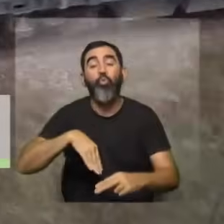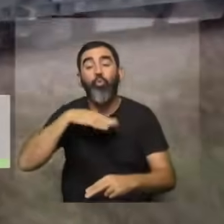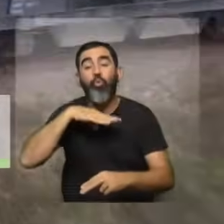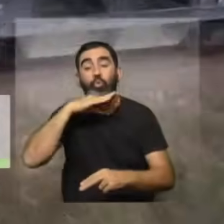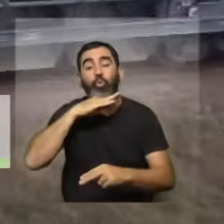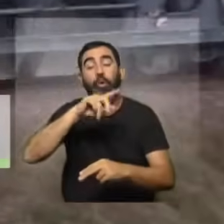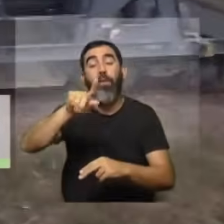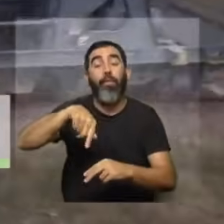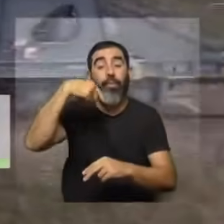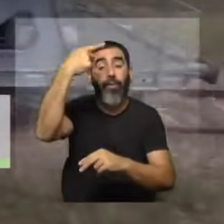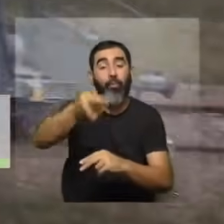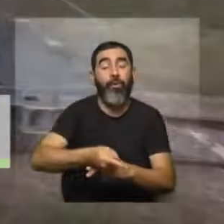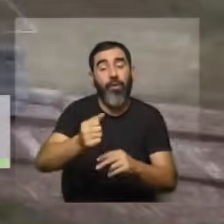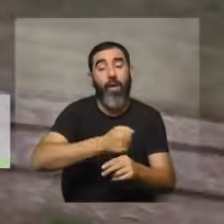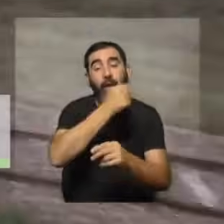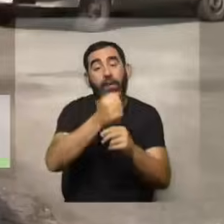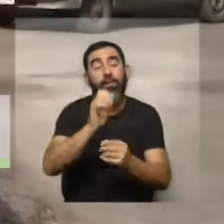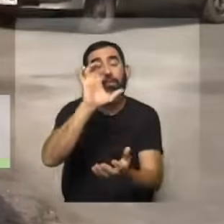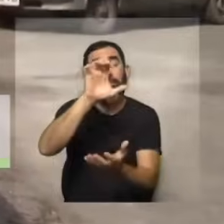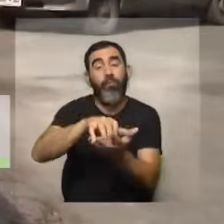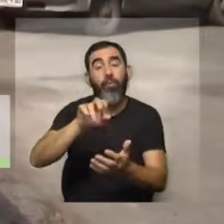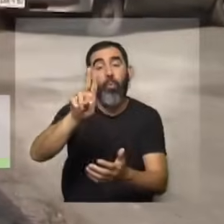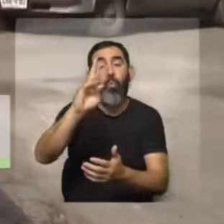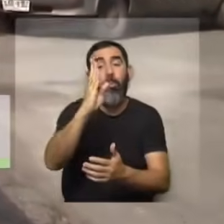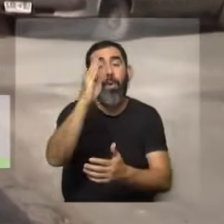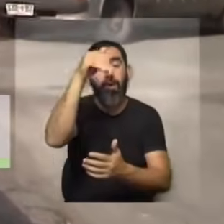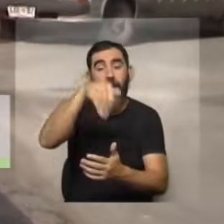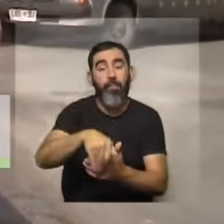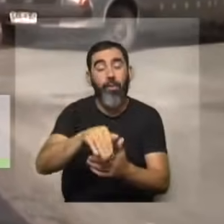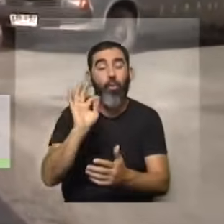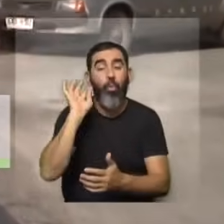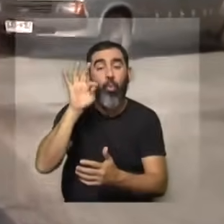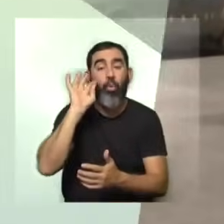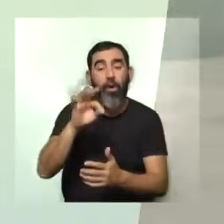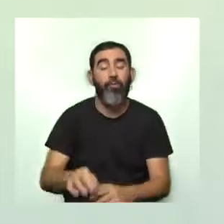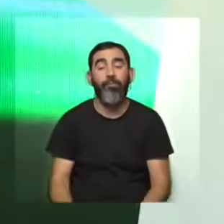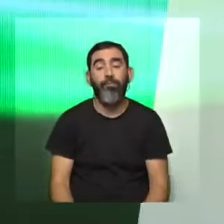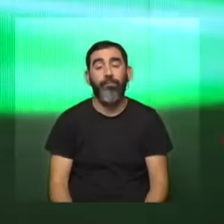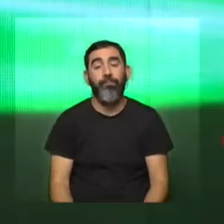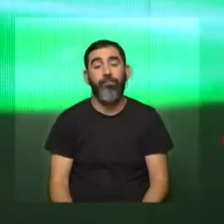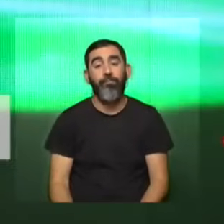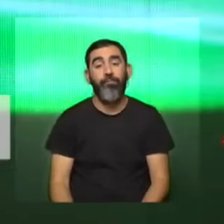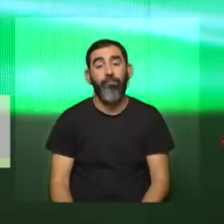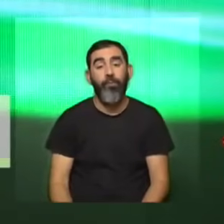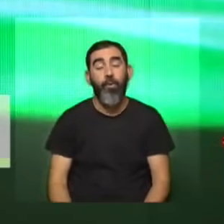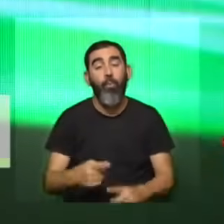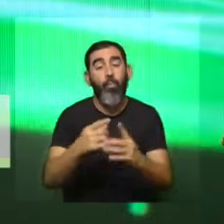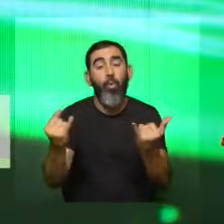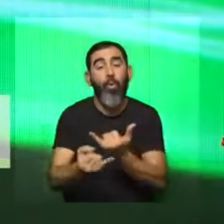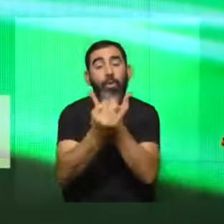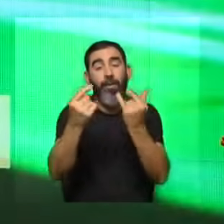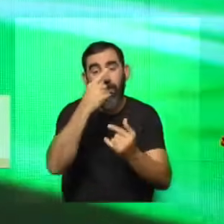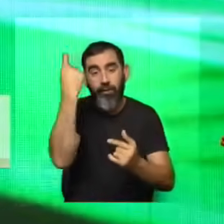y posteriormente hasta la planta de UPM2 ubicada en Durazno. En el marco de un nuevo